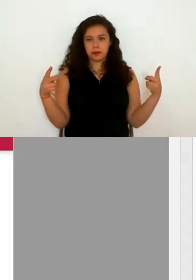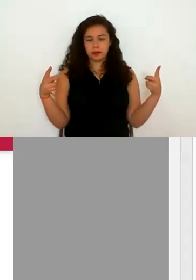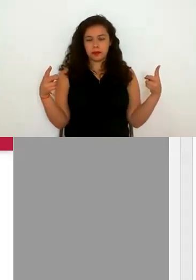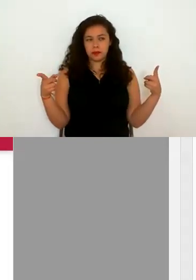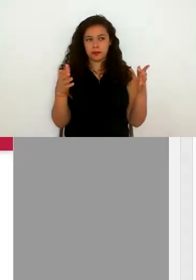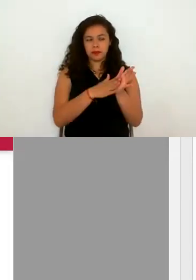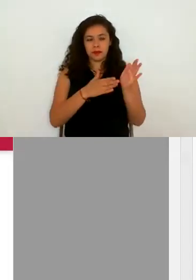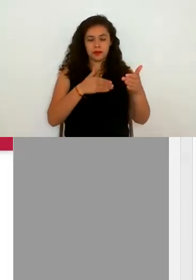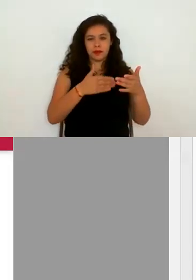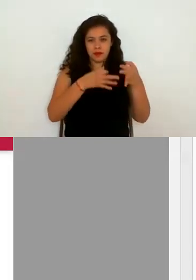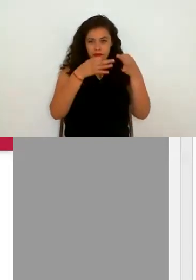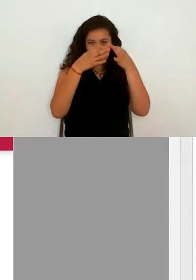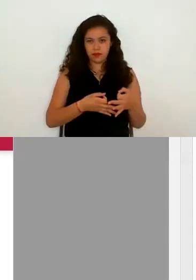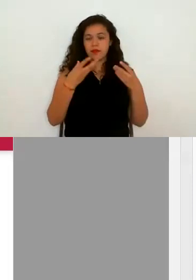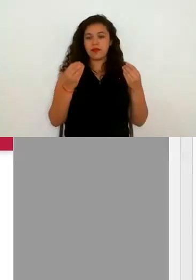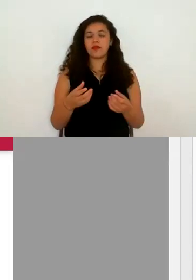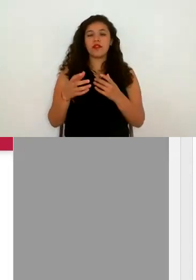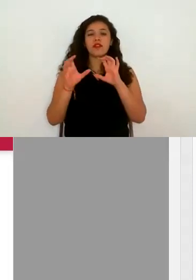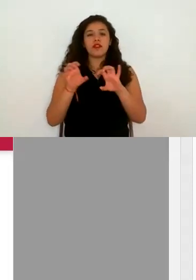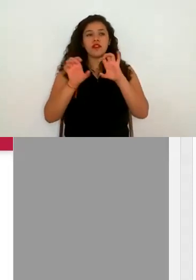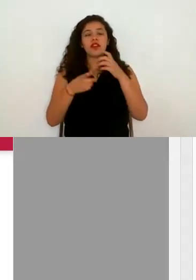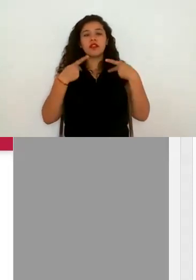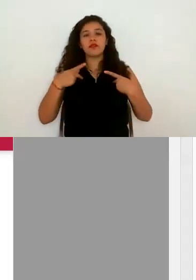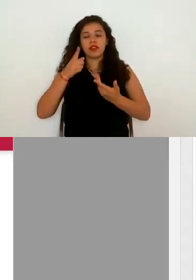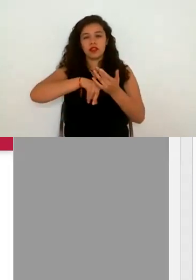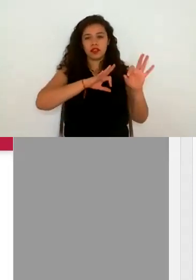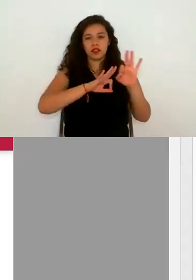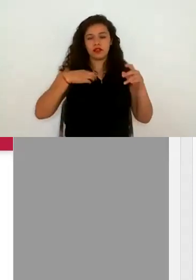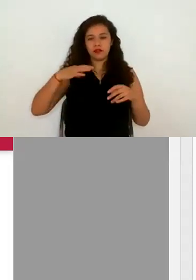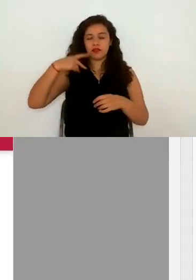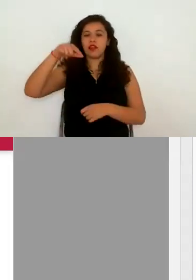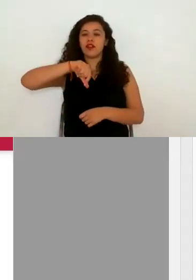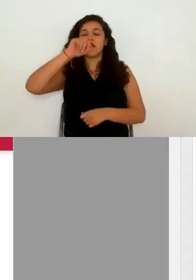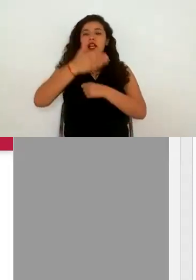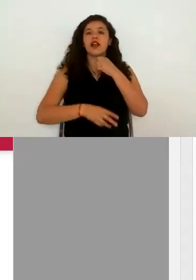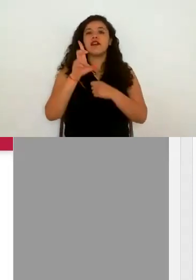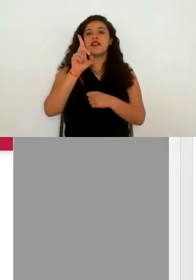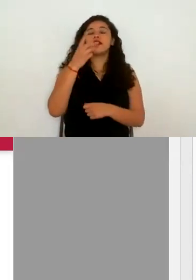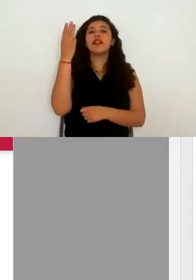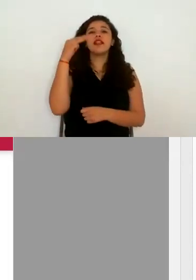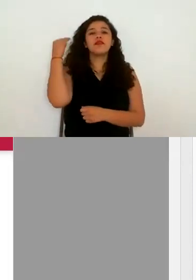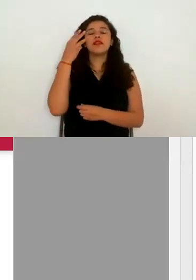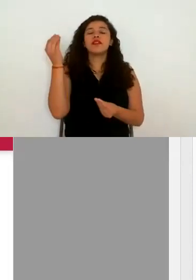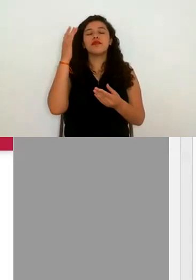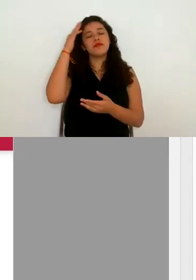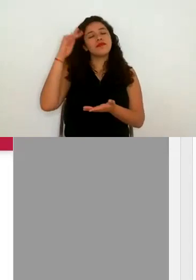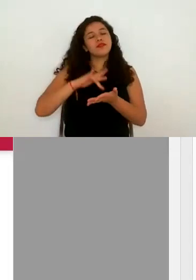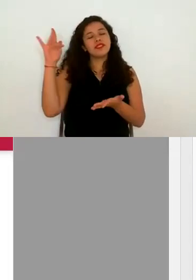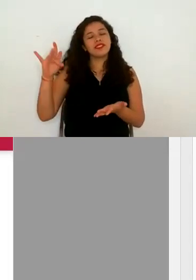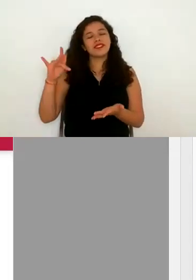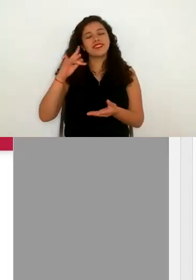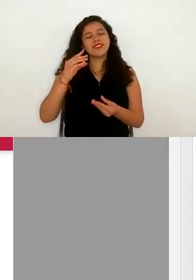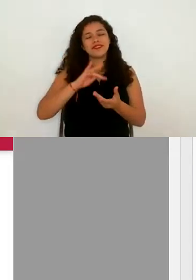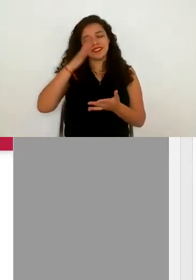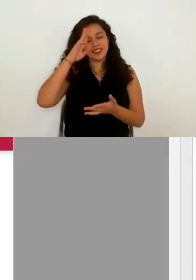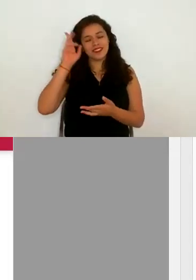conformación de expedientes físicos y o electrónicos de personal y voluntarios. Termina el día de hoy, 30 de marzo. Maestra, muchas gracias por toda esta información que